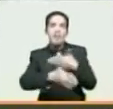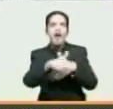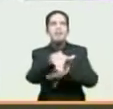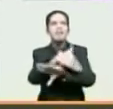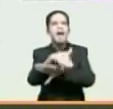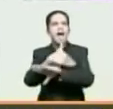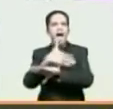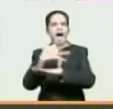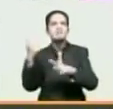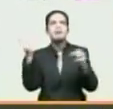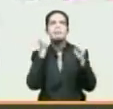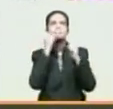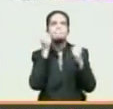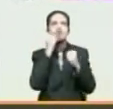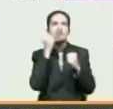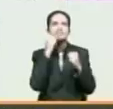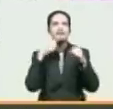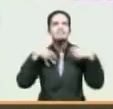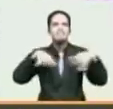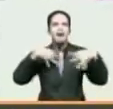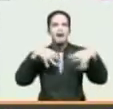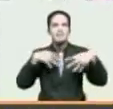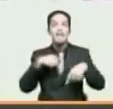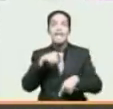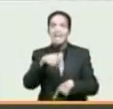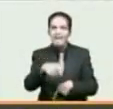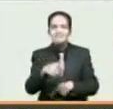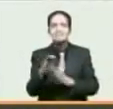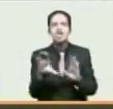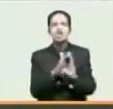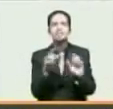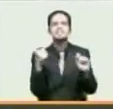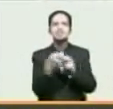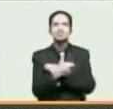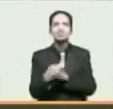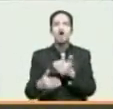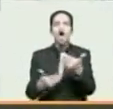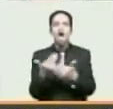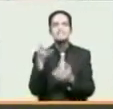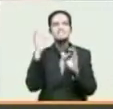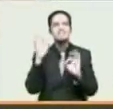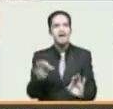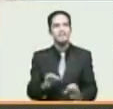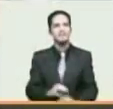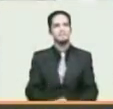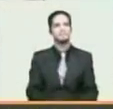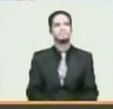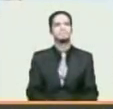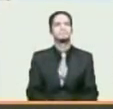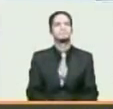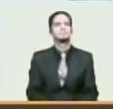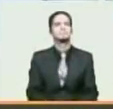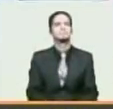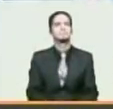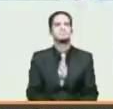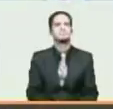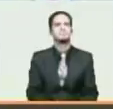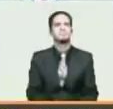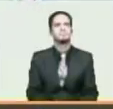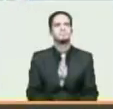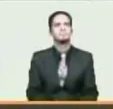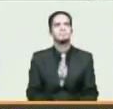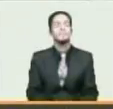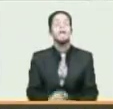opción. Ese fue el poder constituyente originario que se expresó 27 y 28 de febrero. Pero por la